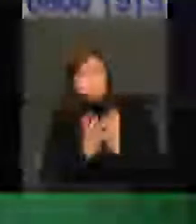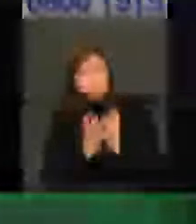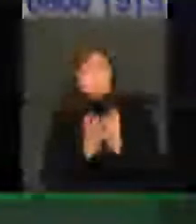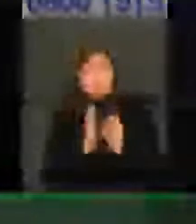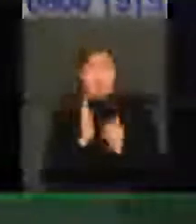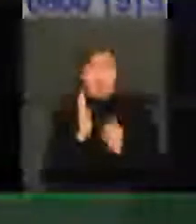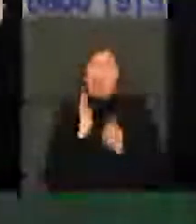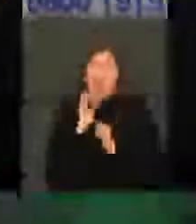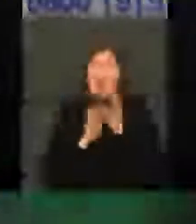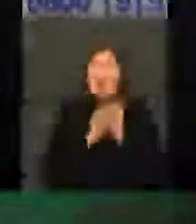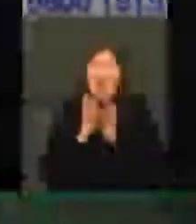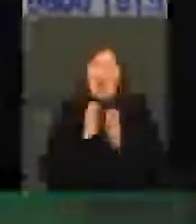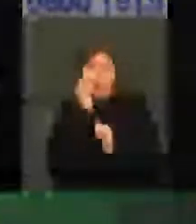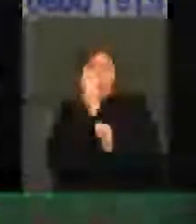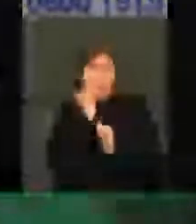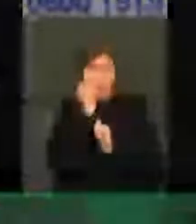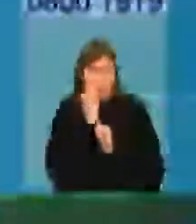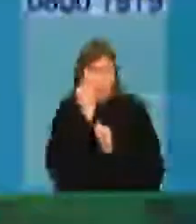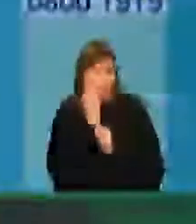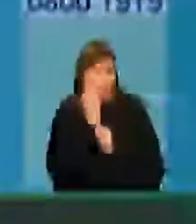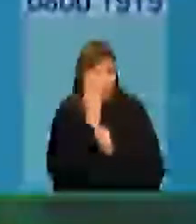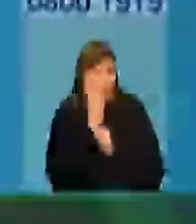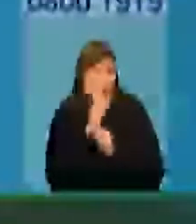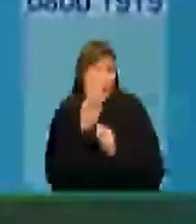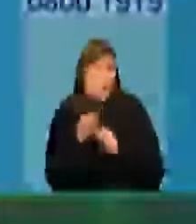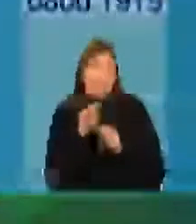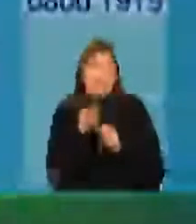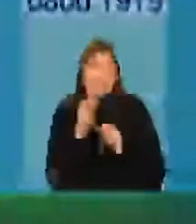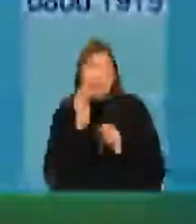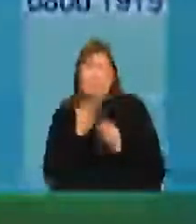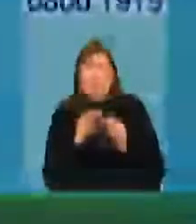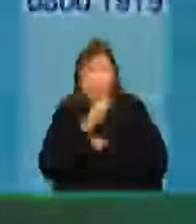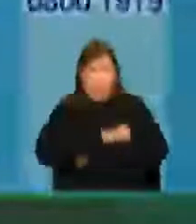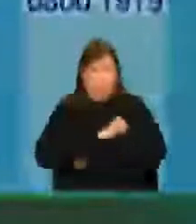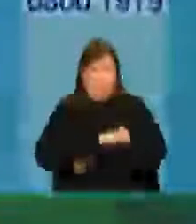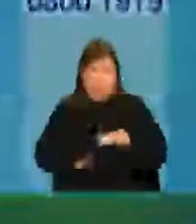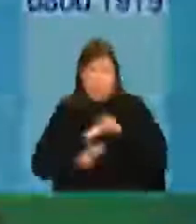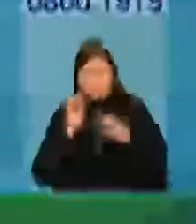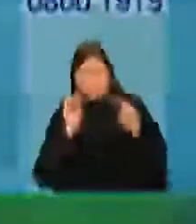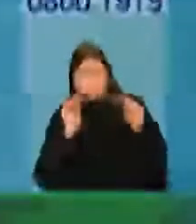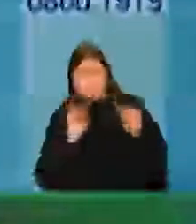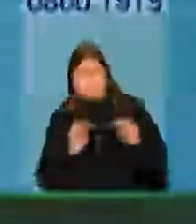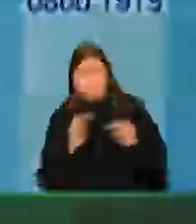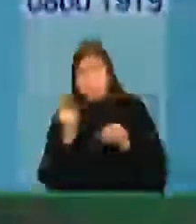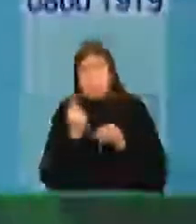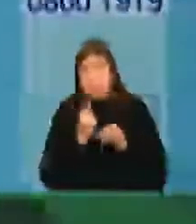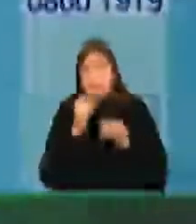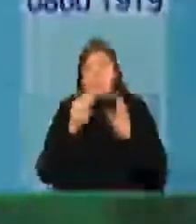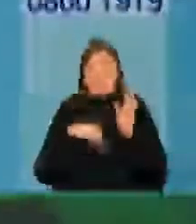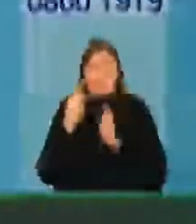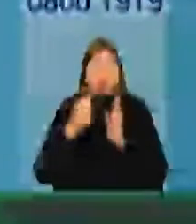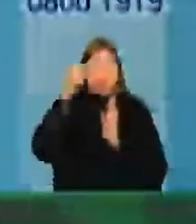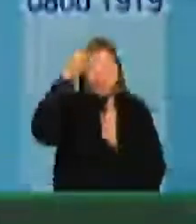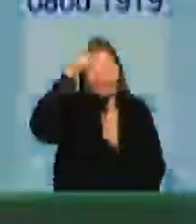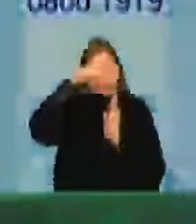negro del universo desde los grandes ventanales que ocupaban un tercio de la superficie de la cabina. Tras unos minutos de ingravidez, la cápsula descendió en caída